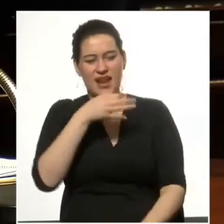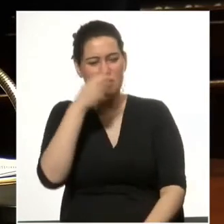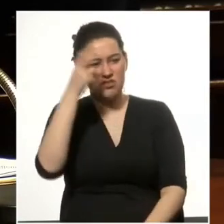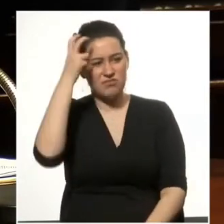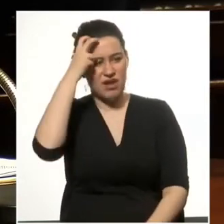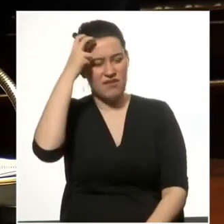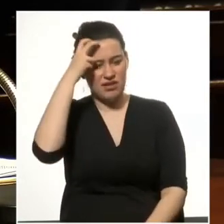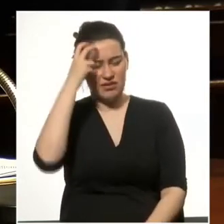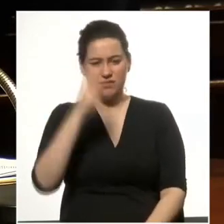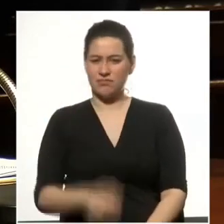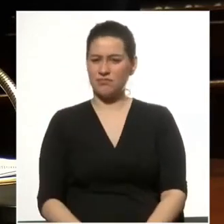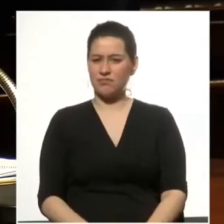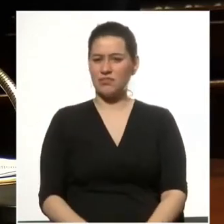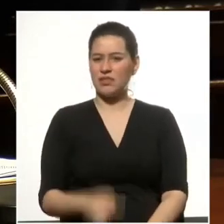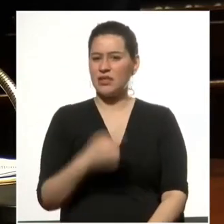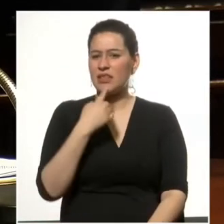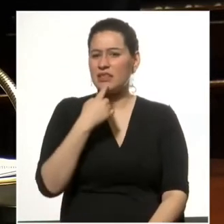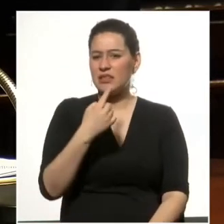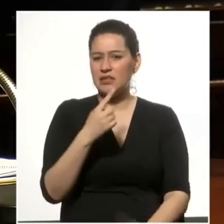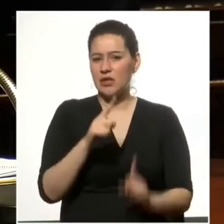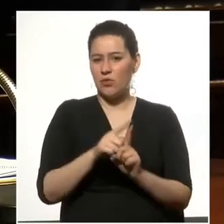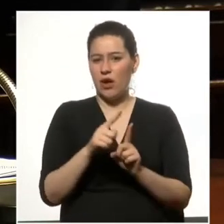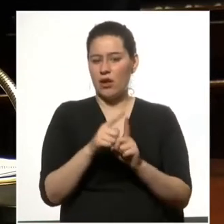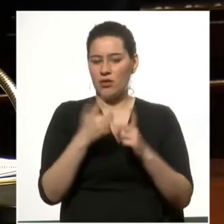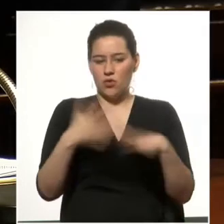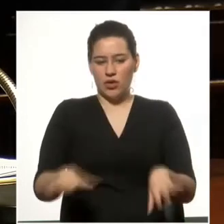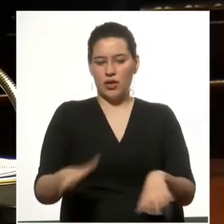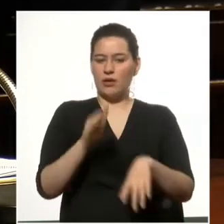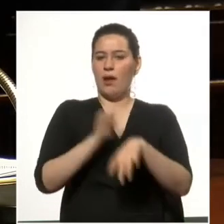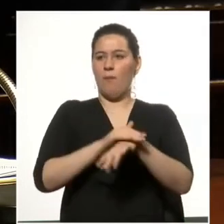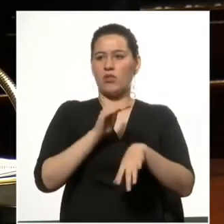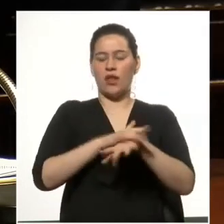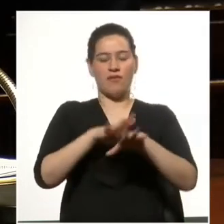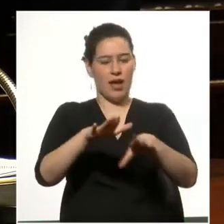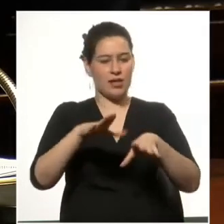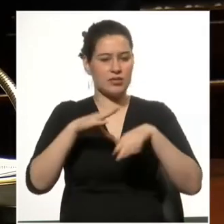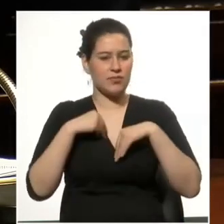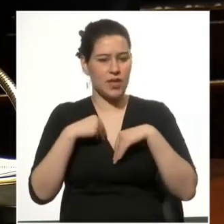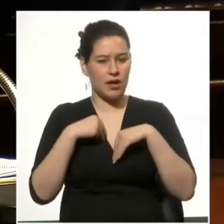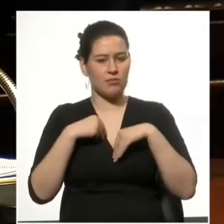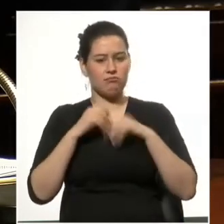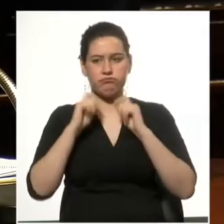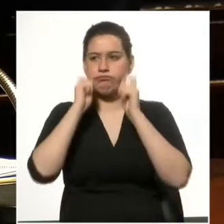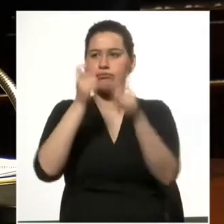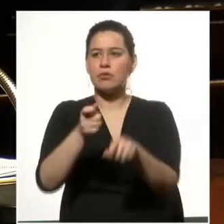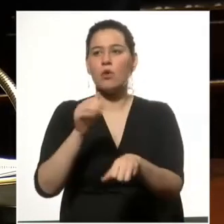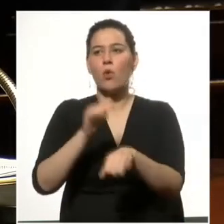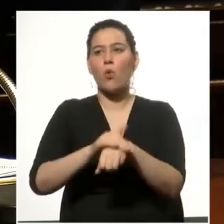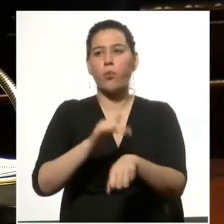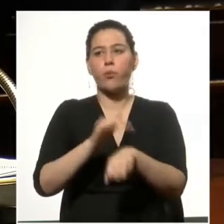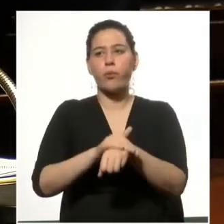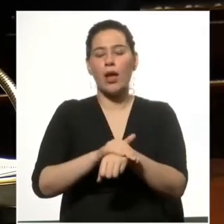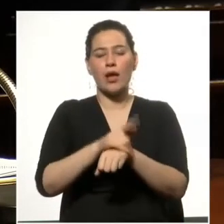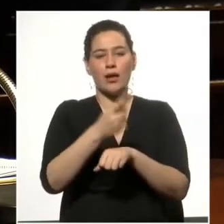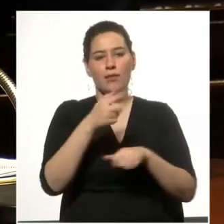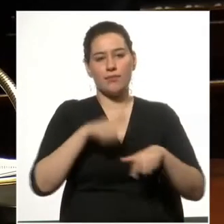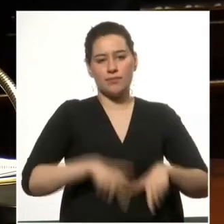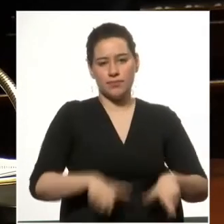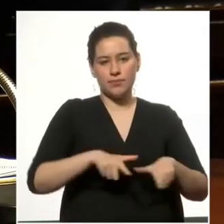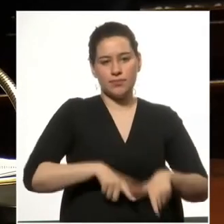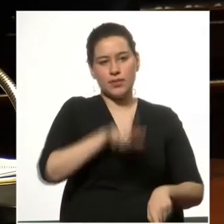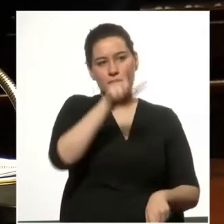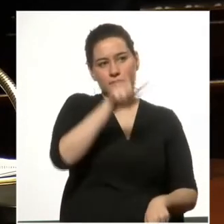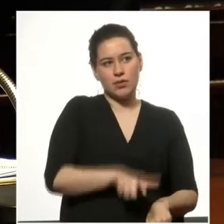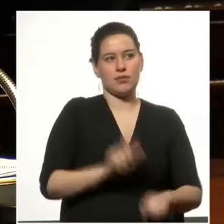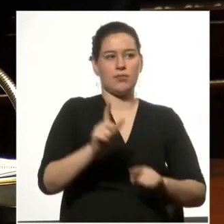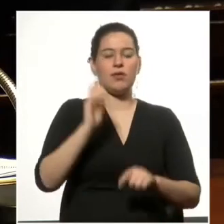Vázquez, tratando de eludir sus propias responsabilidades, inculpando al doctor Menéndez y al senador Manini